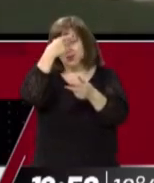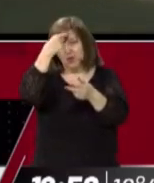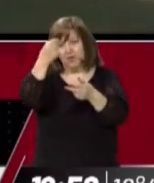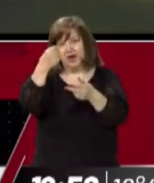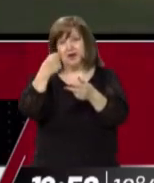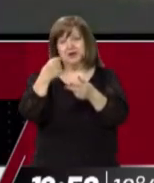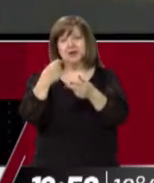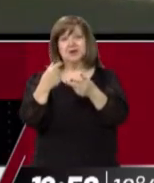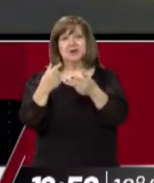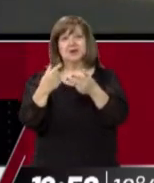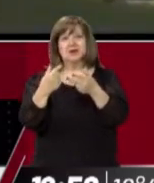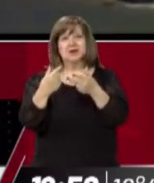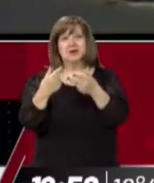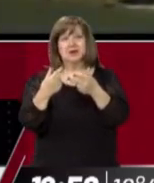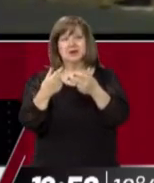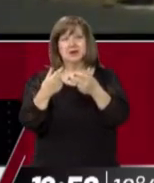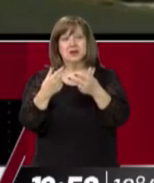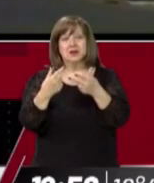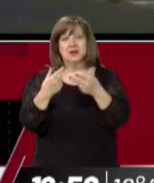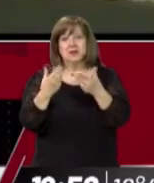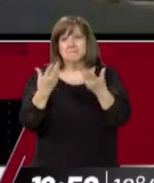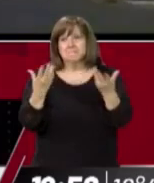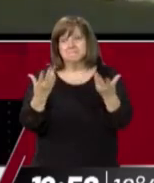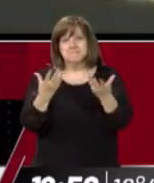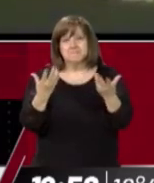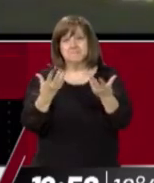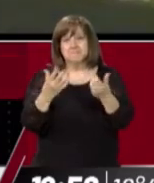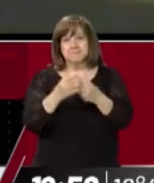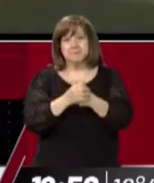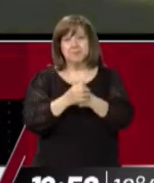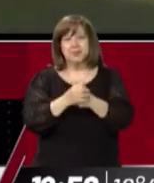conductor realmente se encuentra con esta situación y bueno, con un resultado muy, muy grave, ¿no?